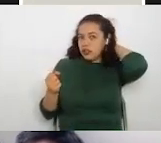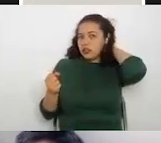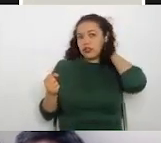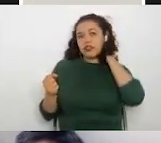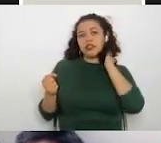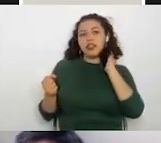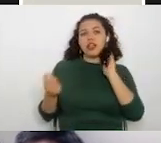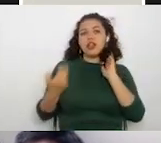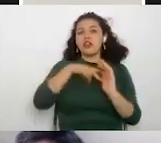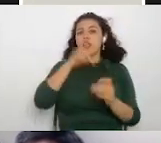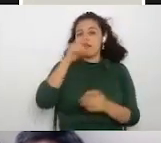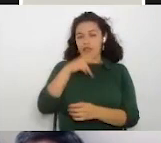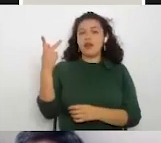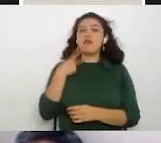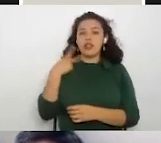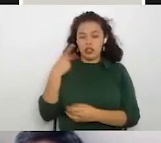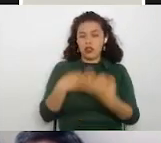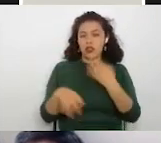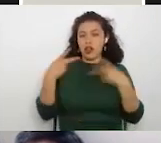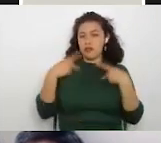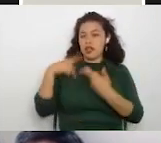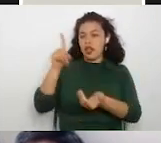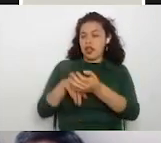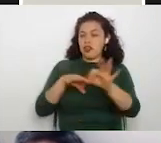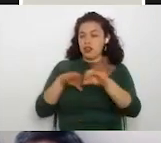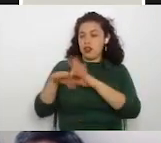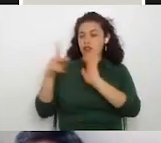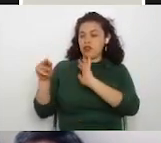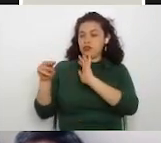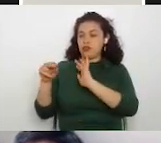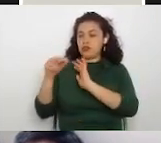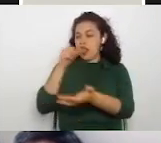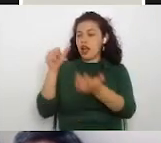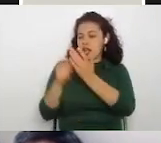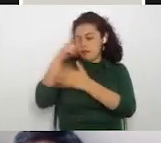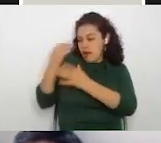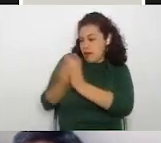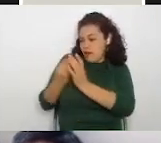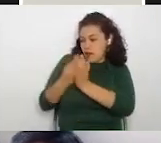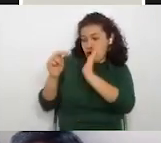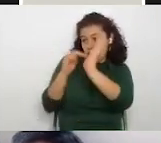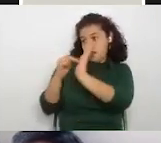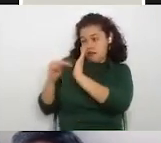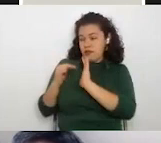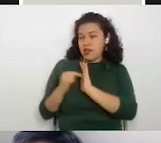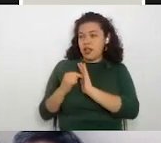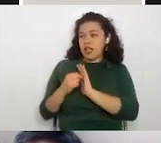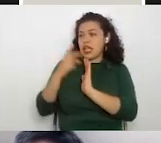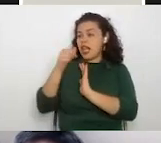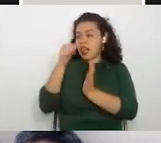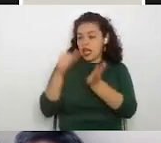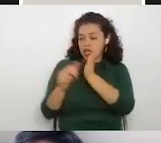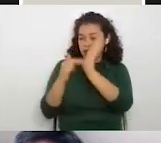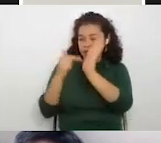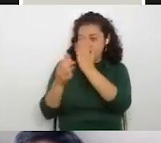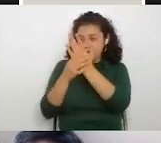como política que cada uno de los colaboradores firman una carta de confidencialidad. En esa carta de